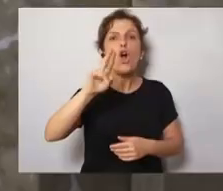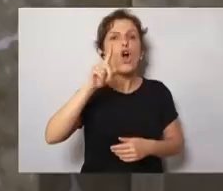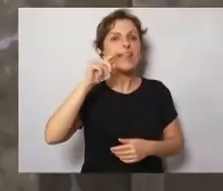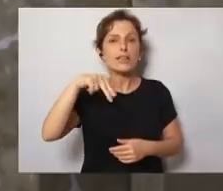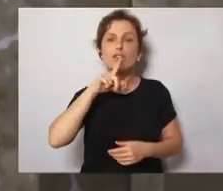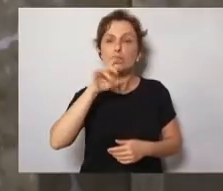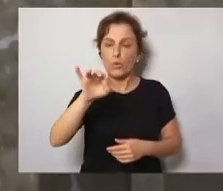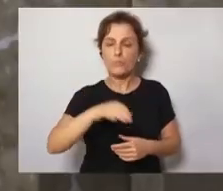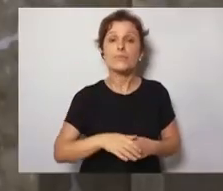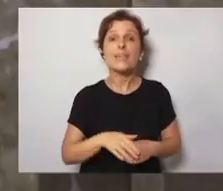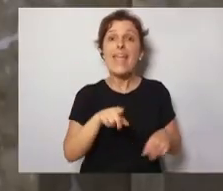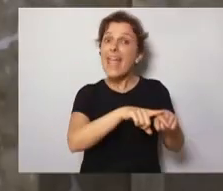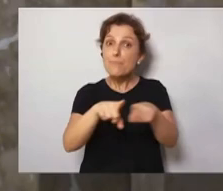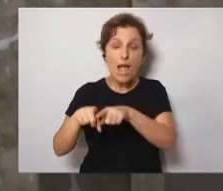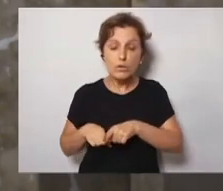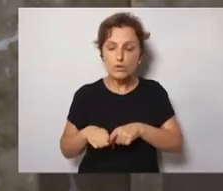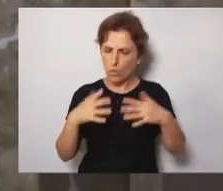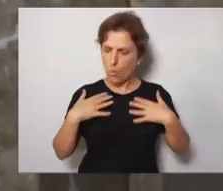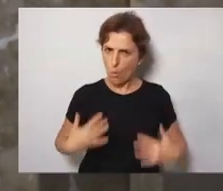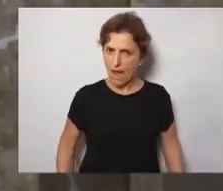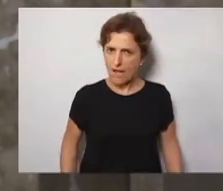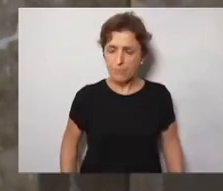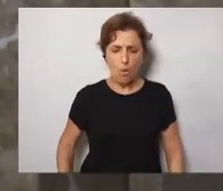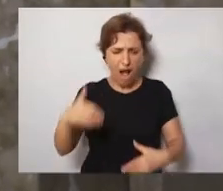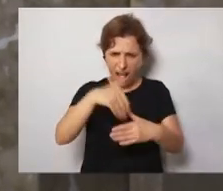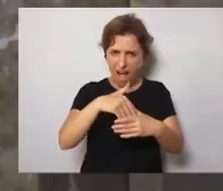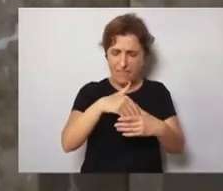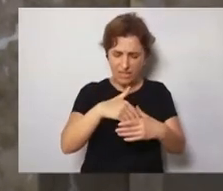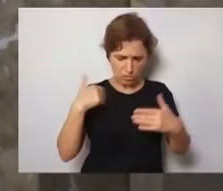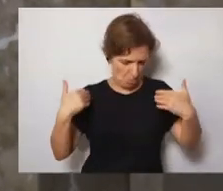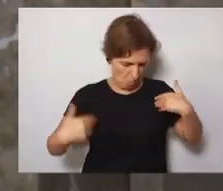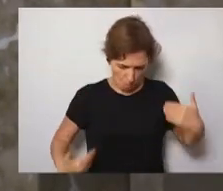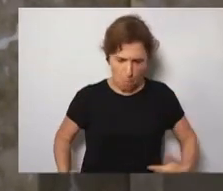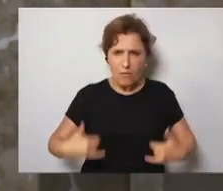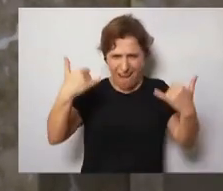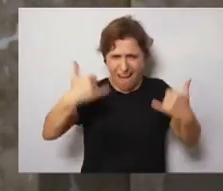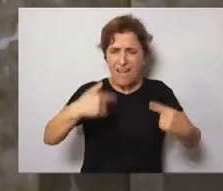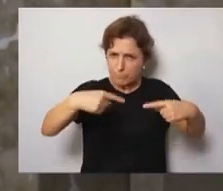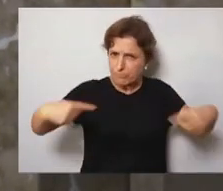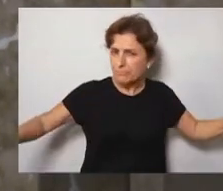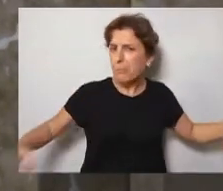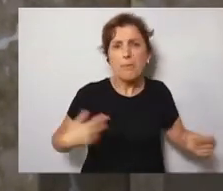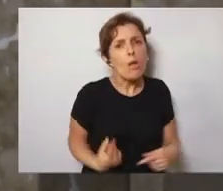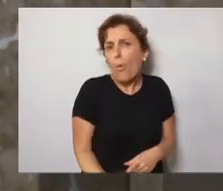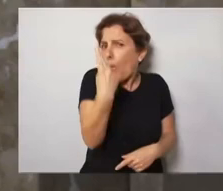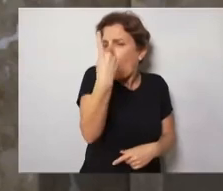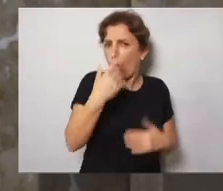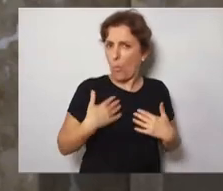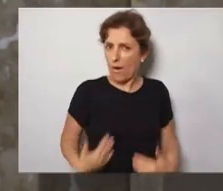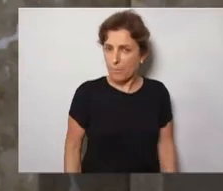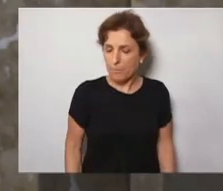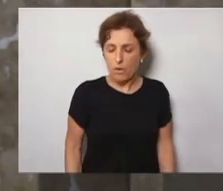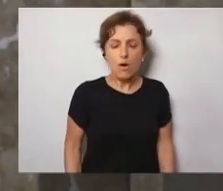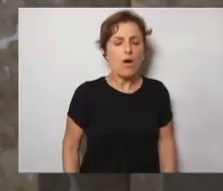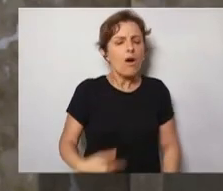así como el cuerpo tiene muchos miembros y sin embargo es uno y estos miembros a pesar de ser muchos no